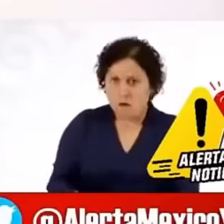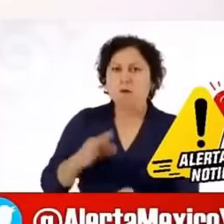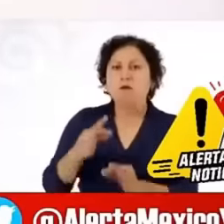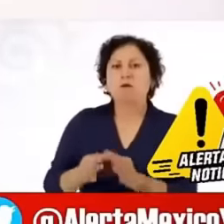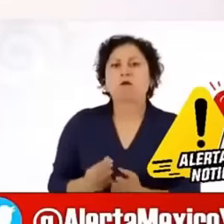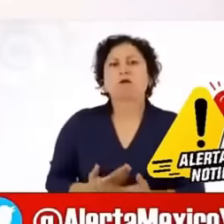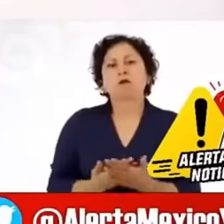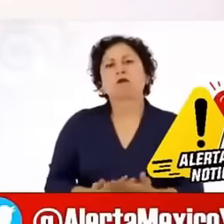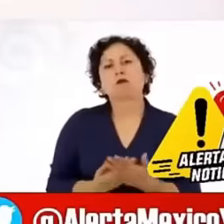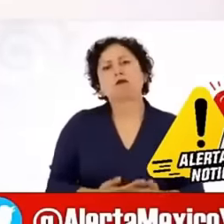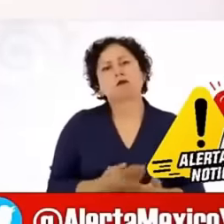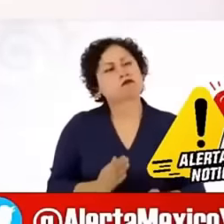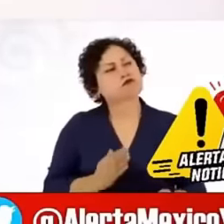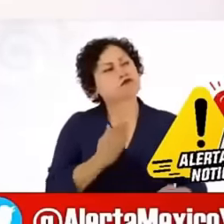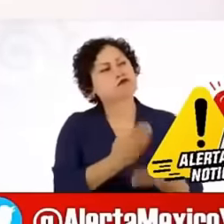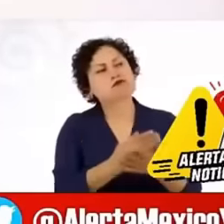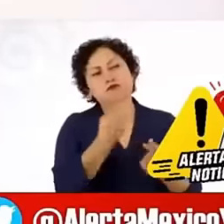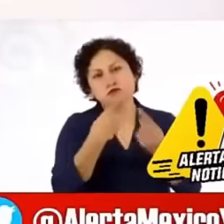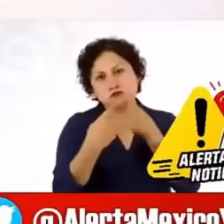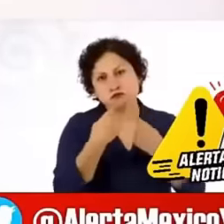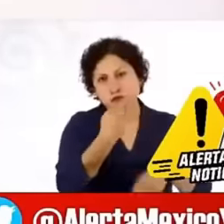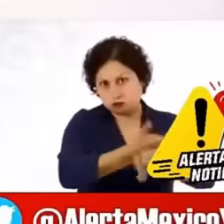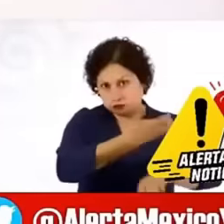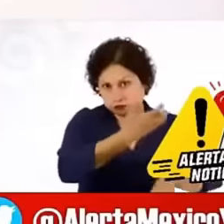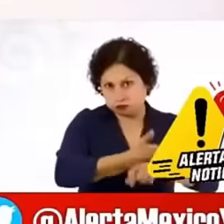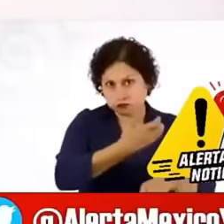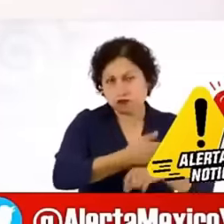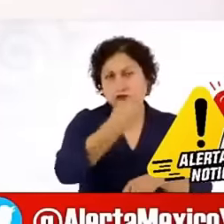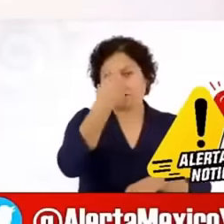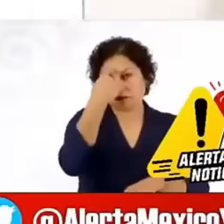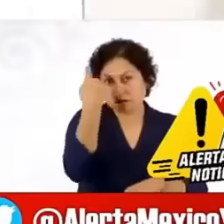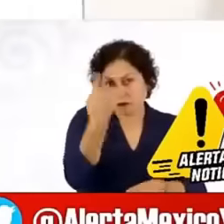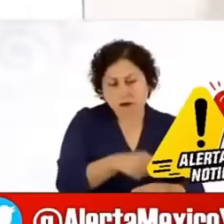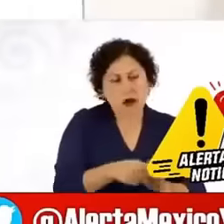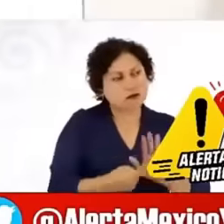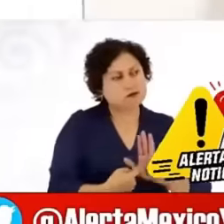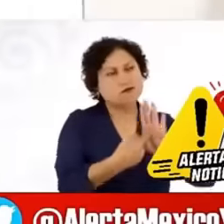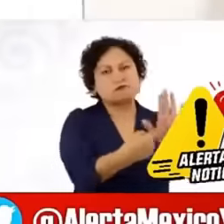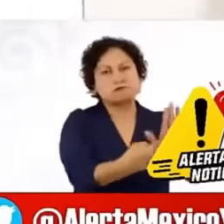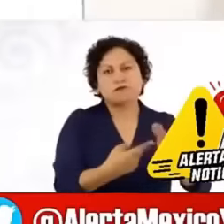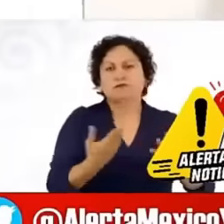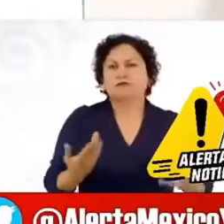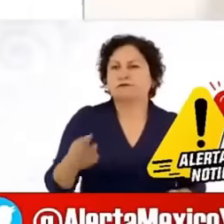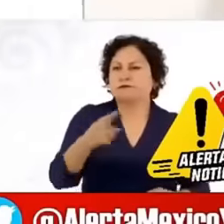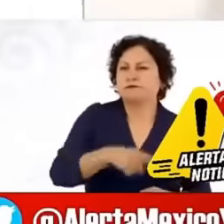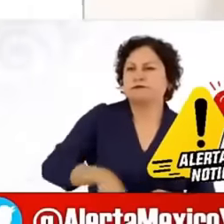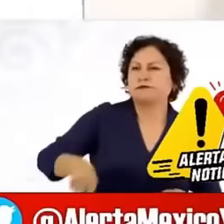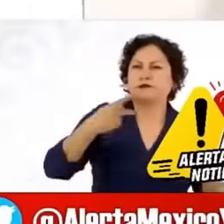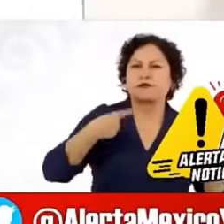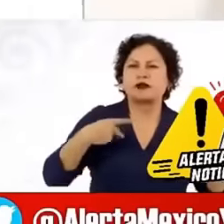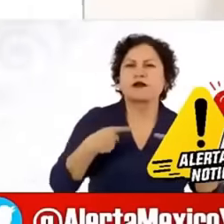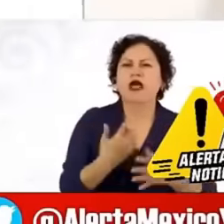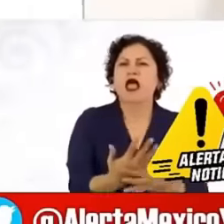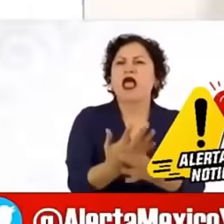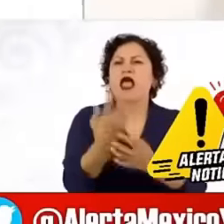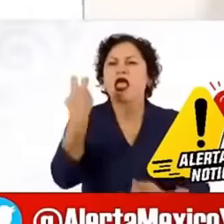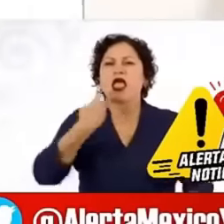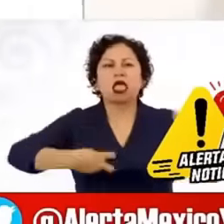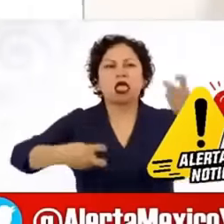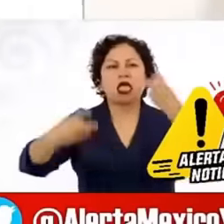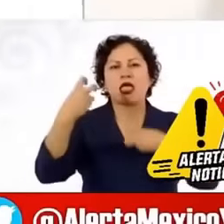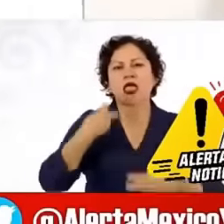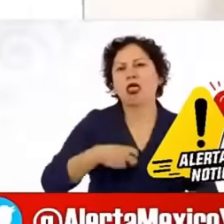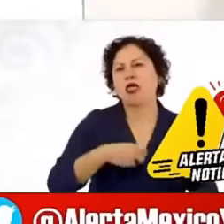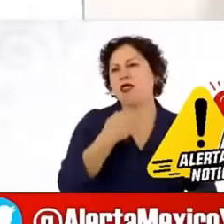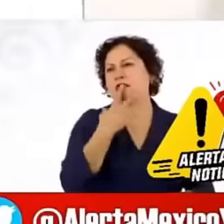aquellos que dicen que no, que estamos tomando a la ligera la llegada del presidente Trump. Nosotros siempre vamos a ser positivos en la idea de que